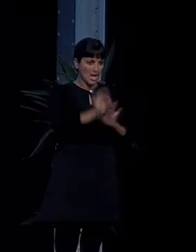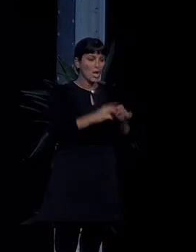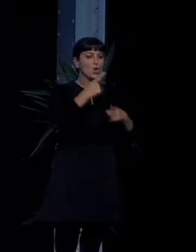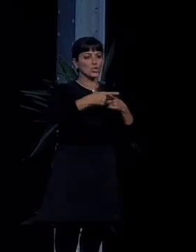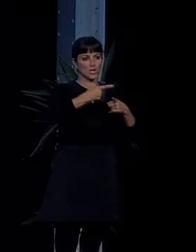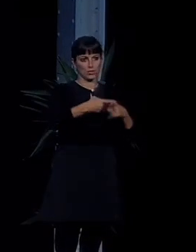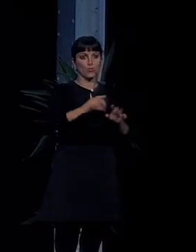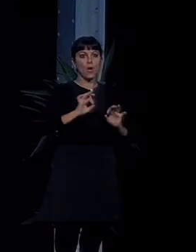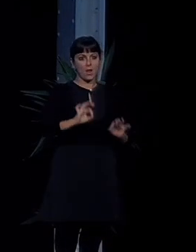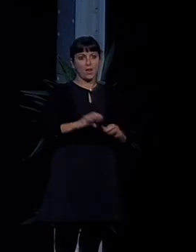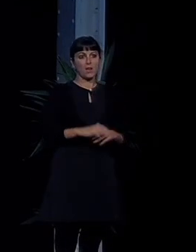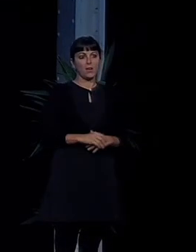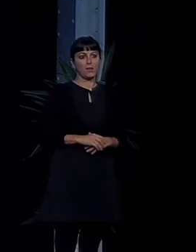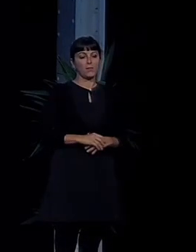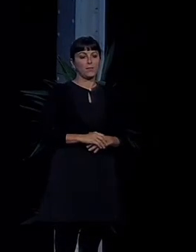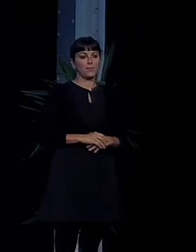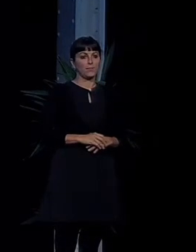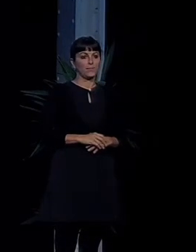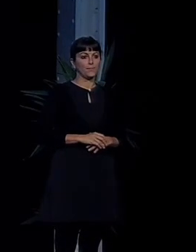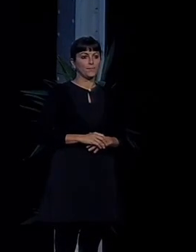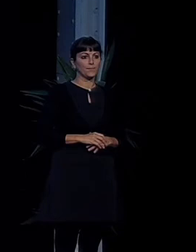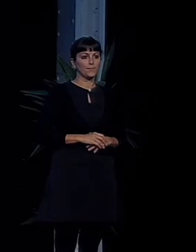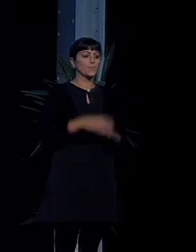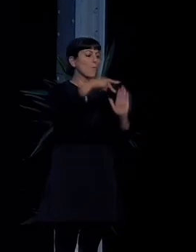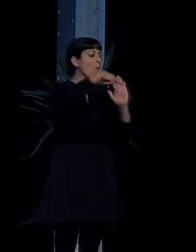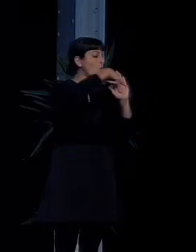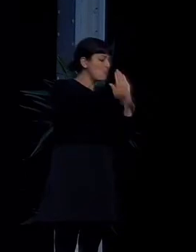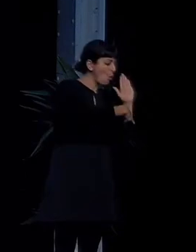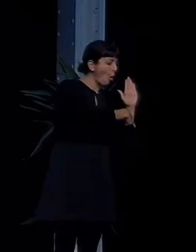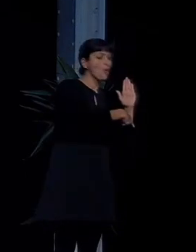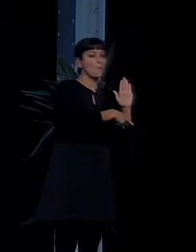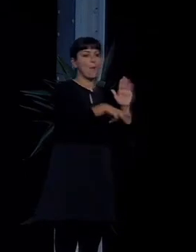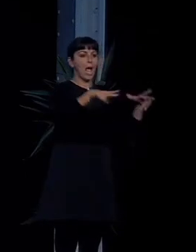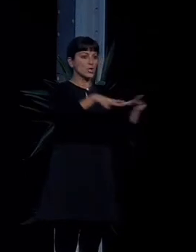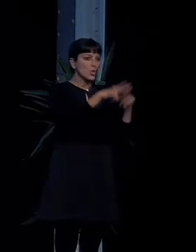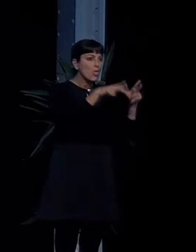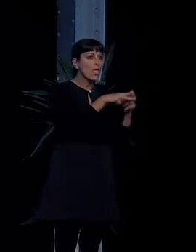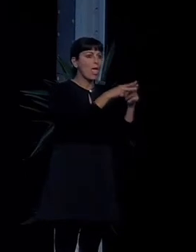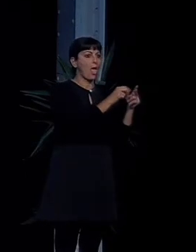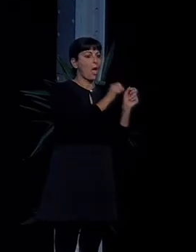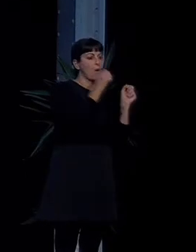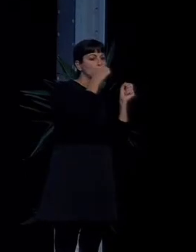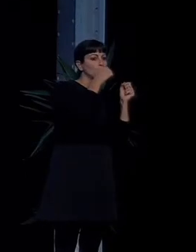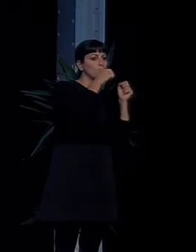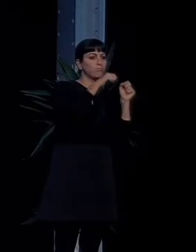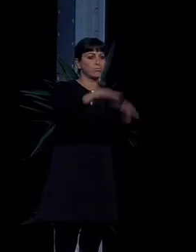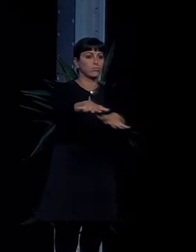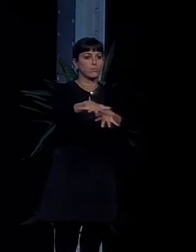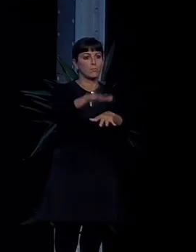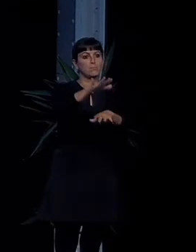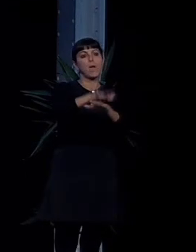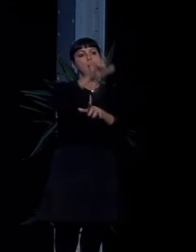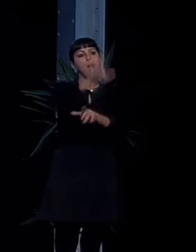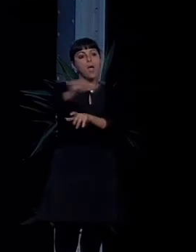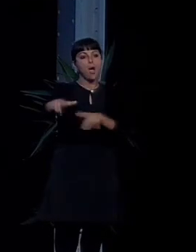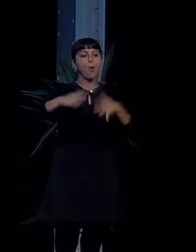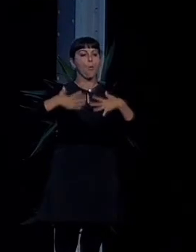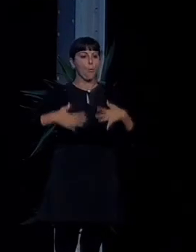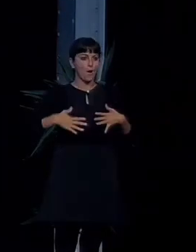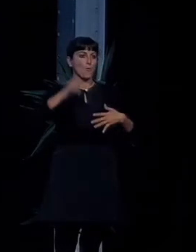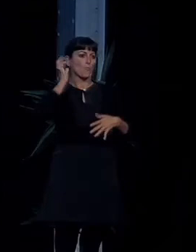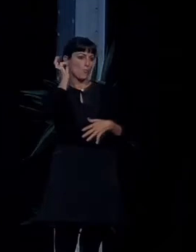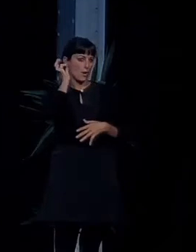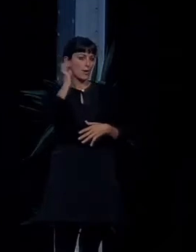serie de normas que la sociedad imprime en el cuerpo de las mujeres, ¿no? Para